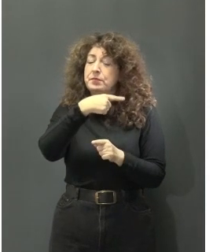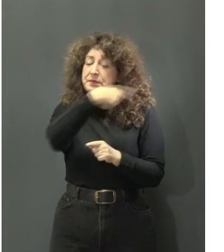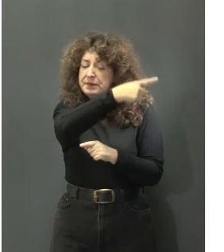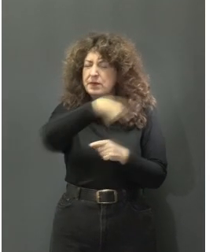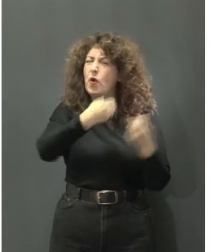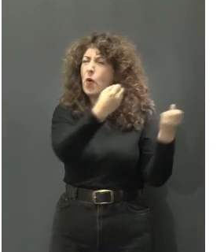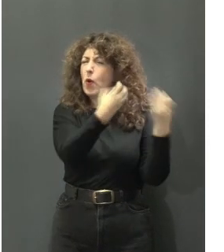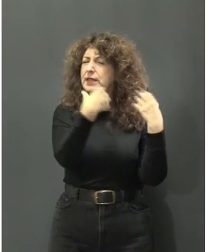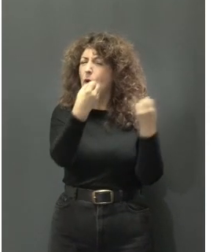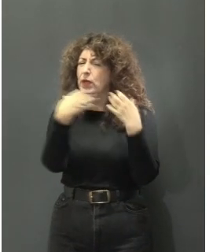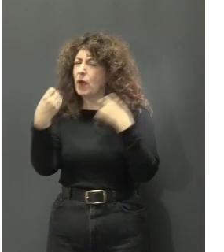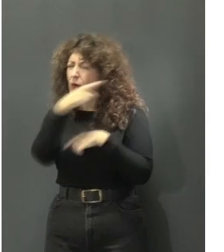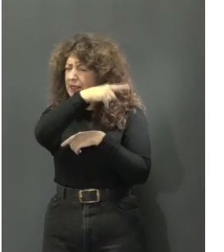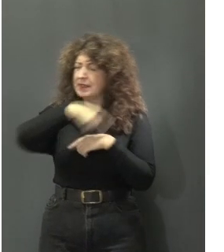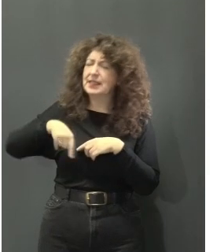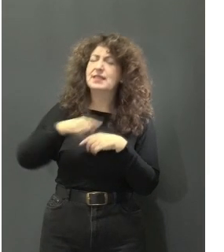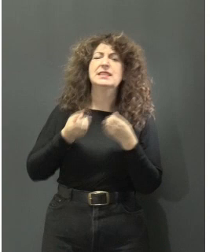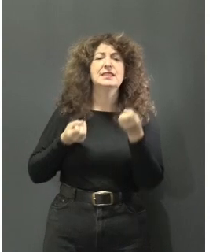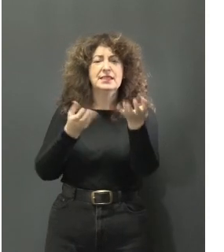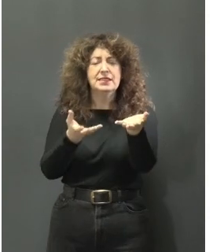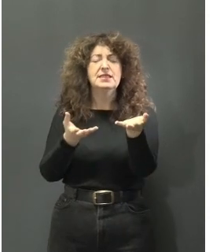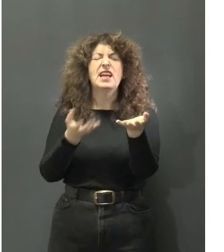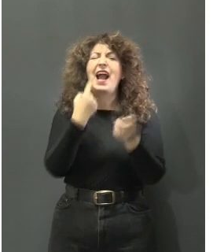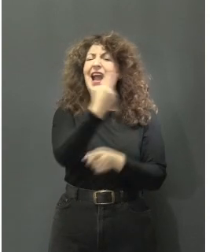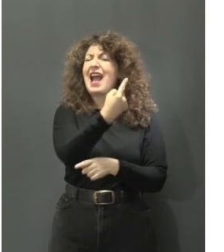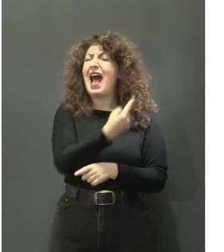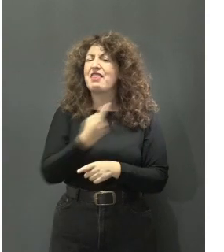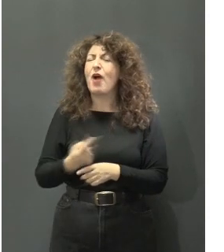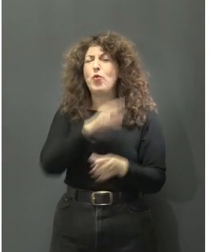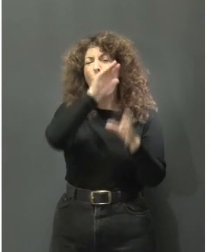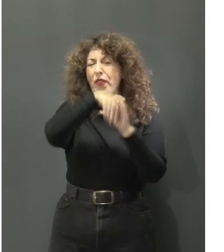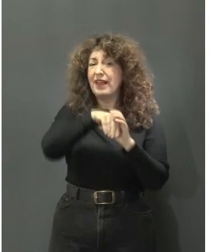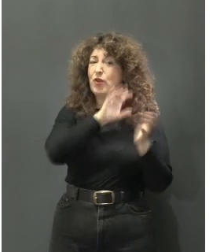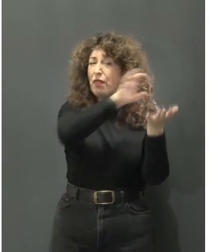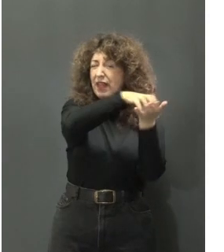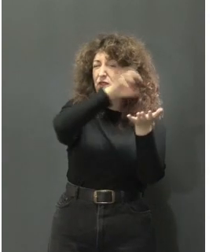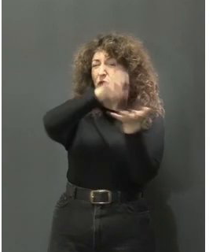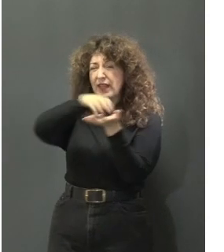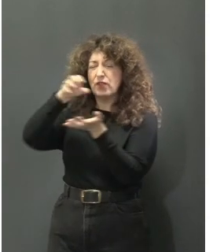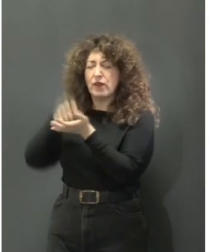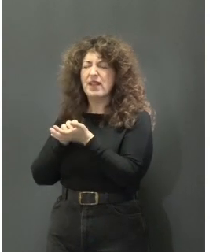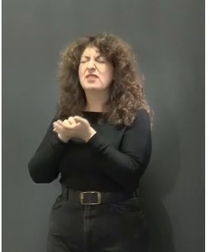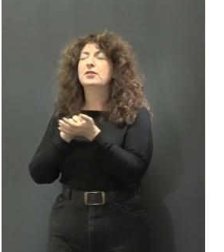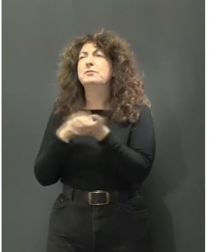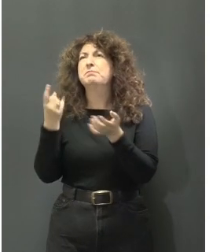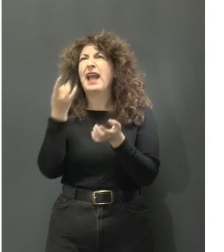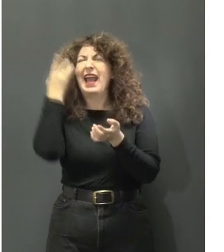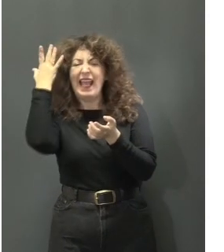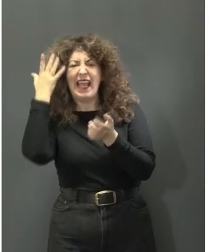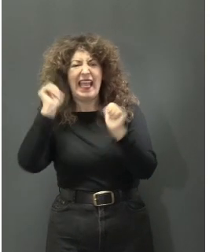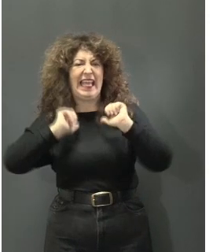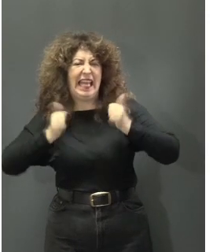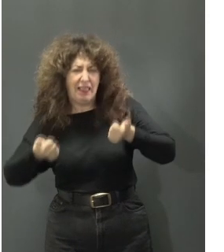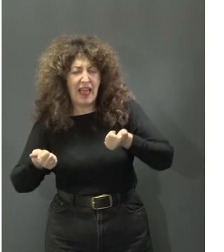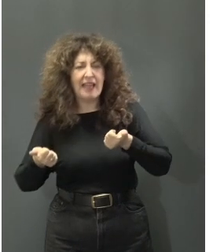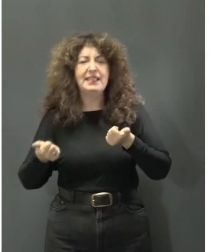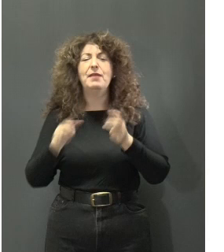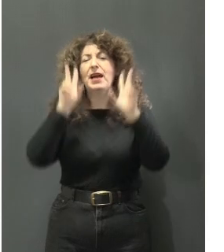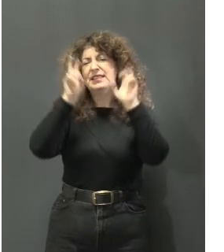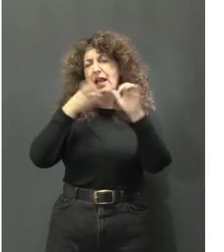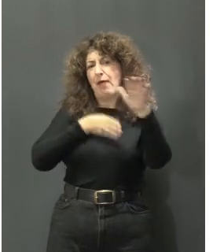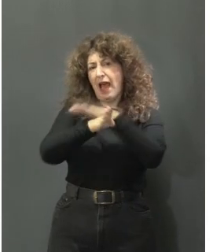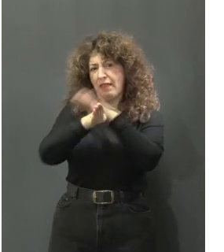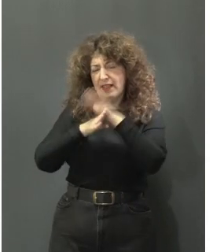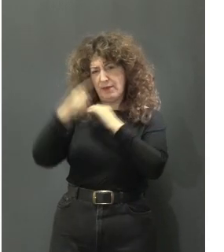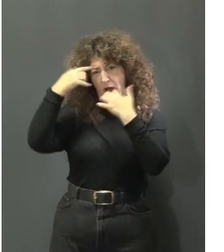lo que habéis hecho cada uno de vosotros desde vuestros centros, pues esas iniciativas que habéis llevado a cabo sobre